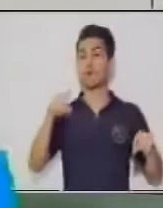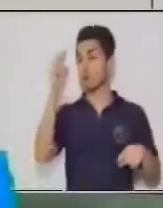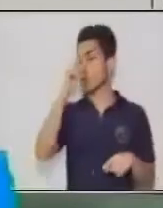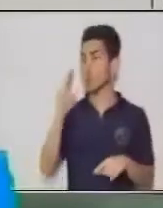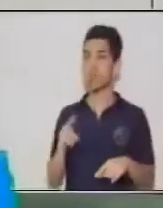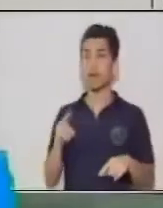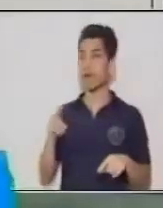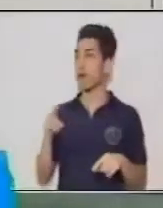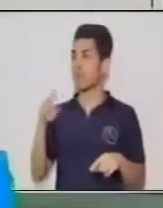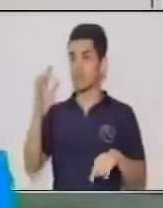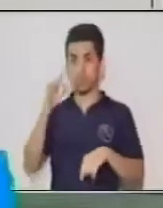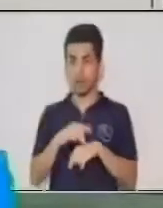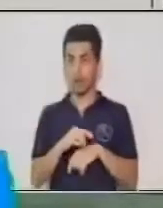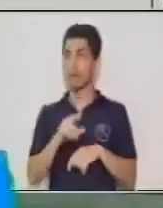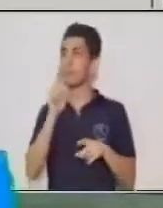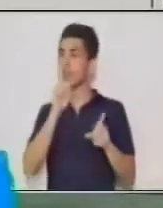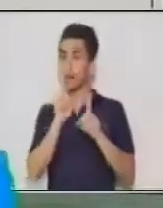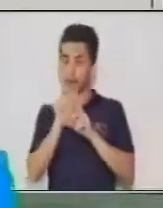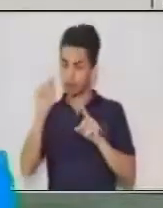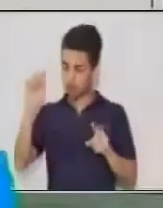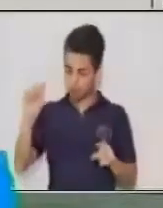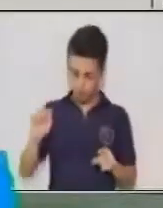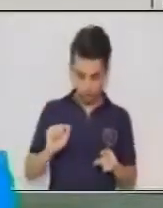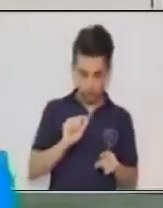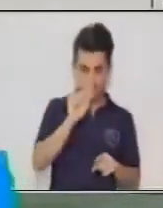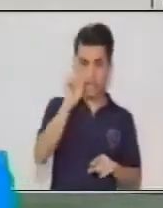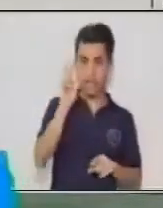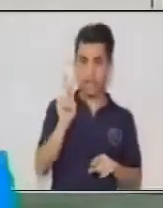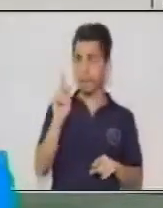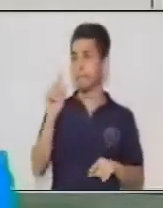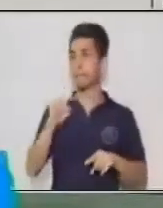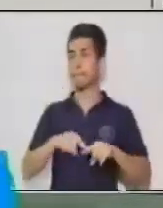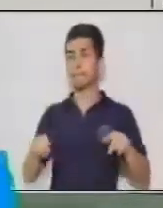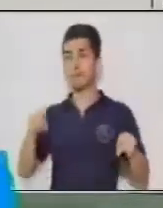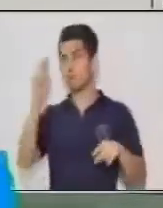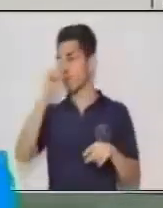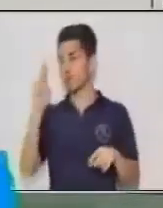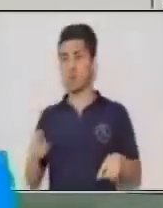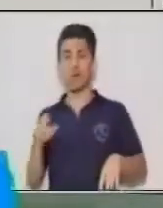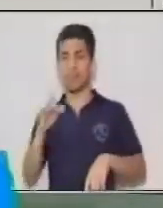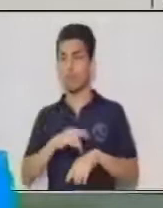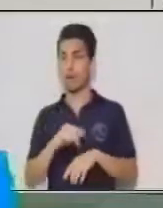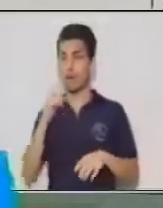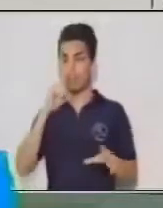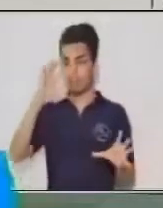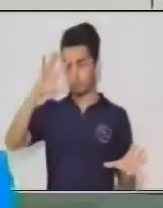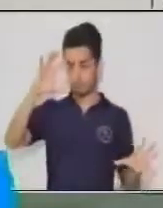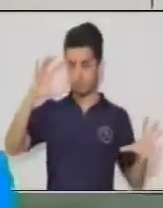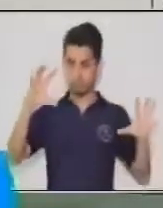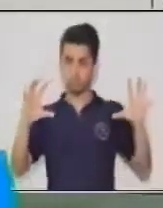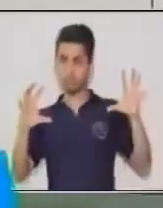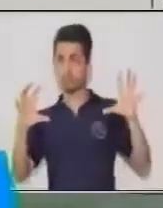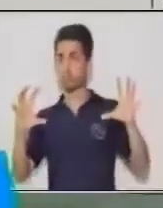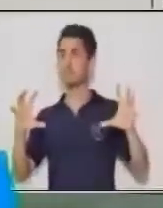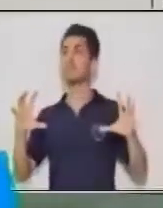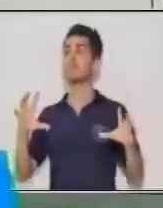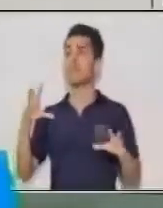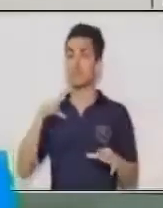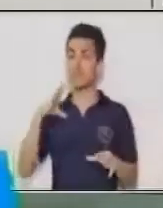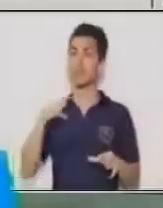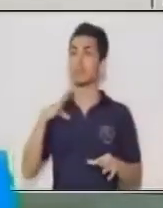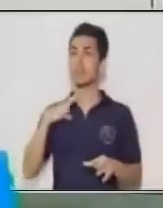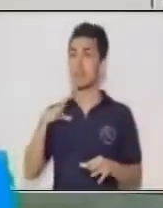acercando mucho al eje Y y tampoco lo toca. Y si lo giramos levemente, podemos observar que